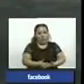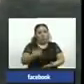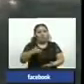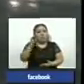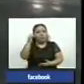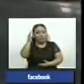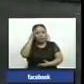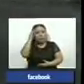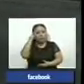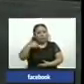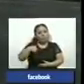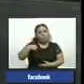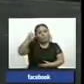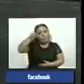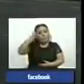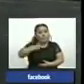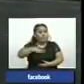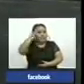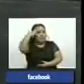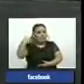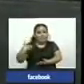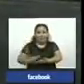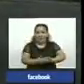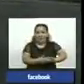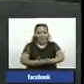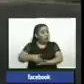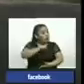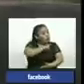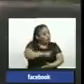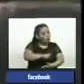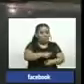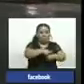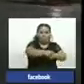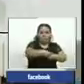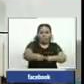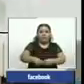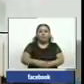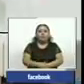soy de ese criterio, que yo a mi hija no le permito reventar pólvora.